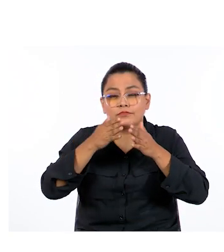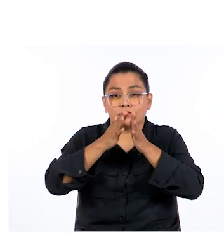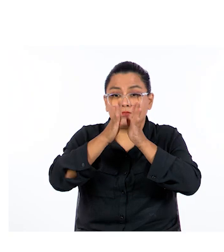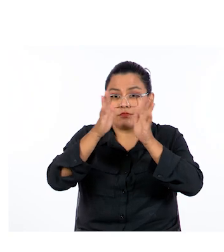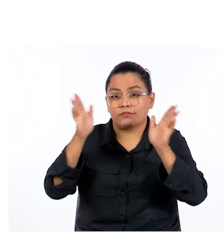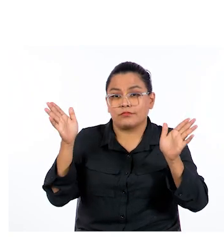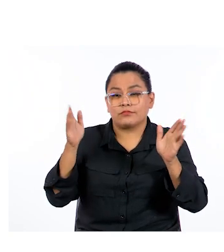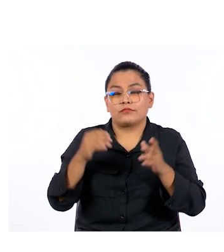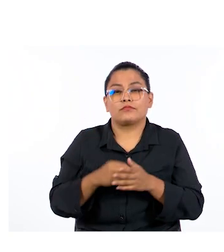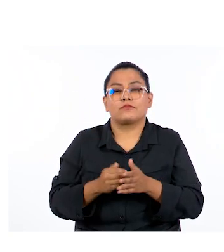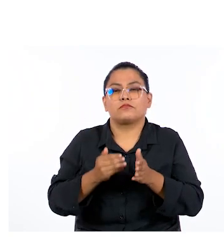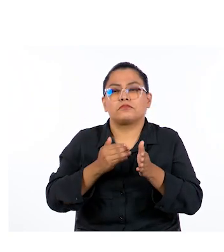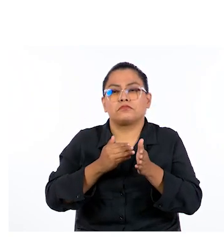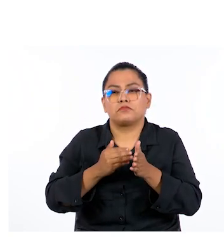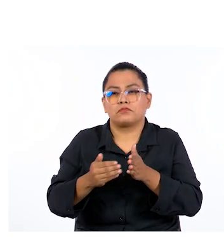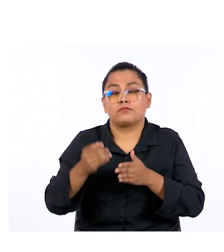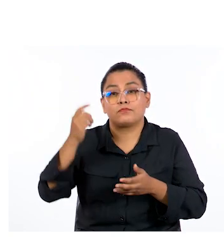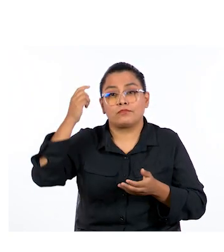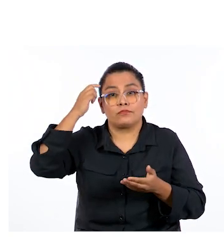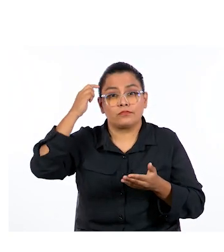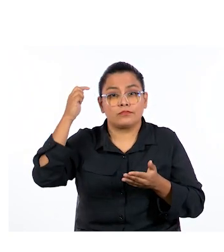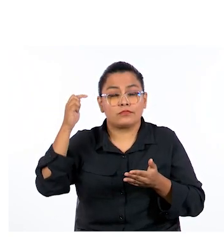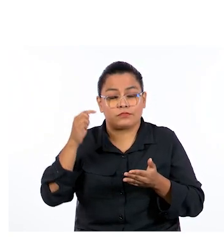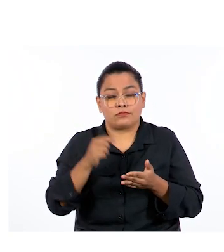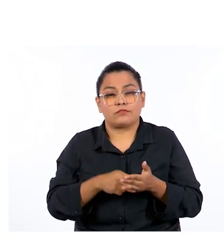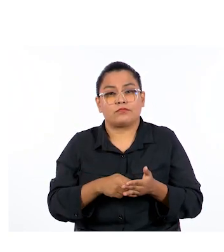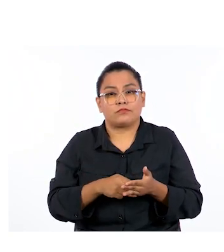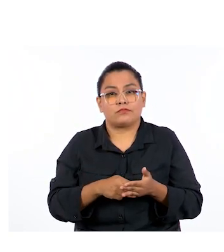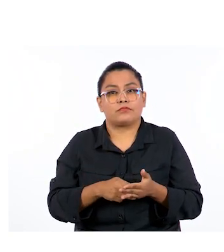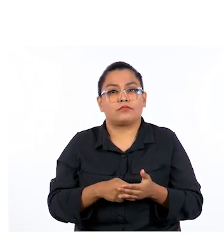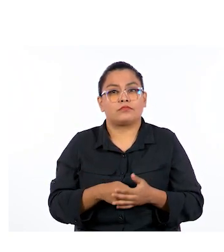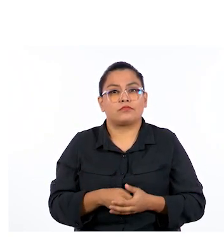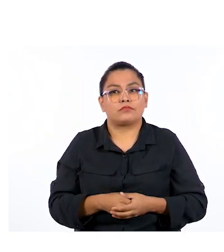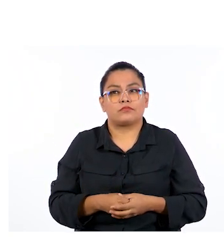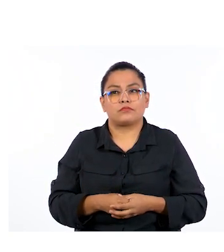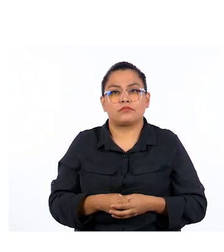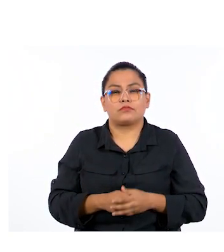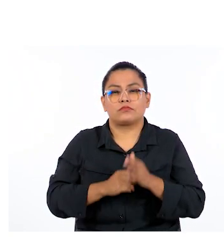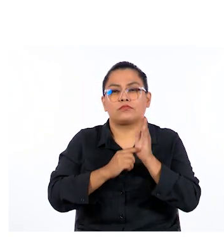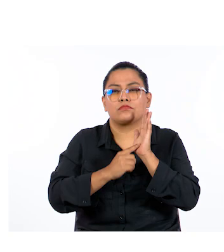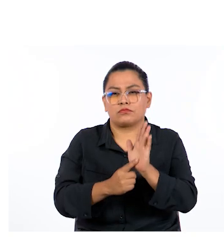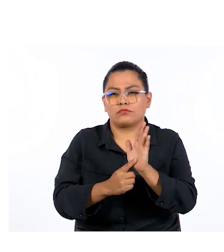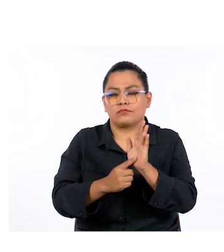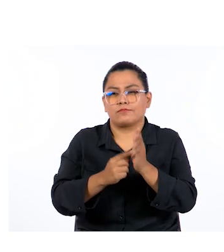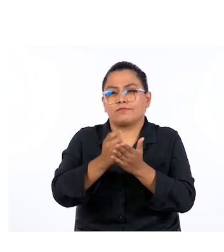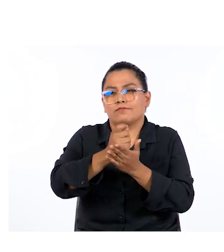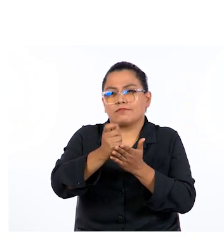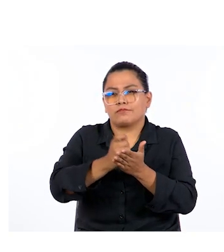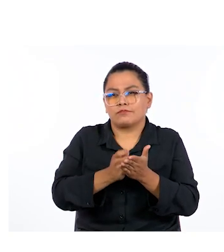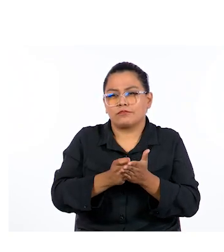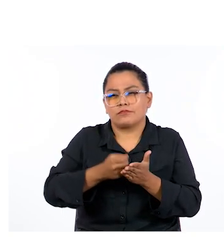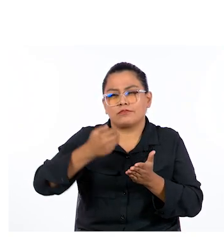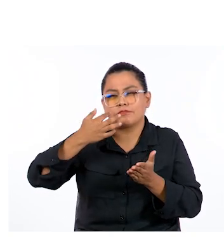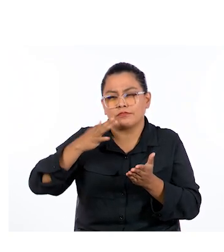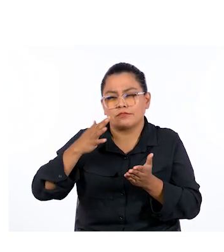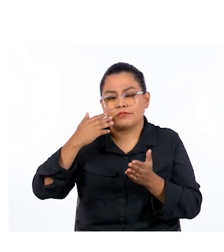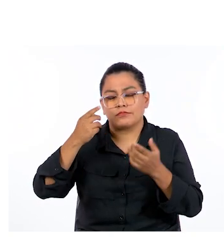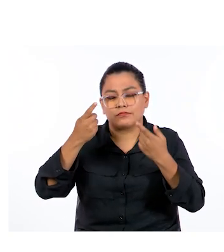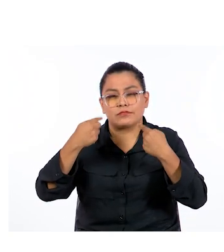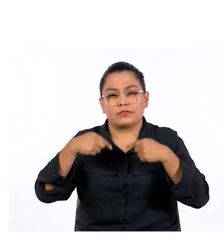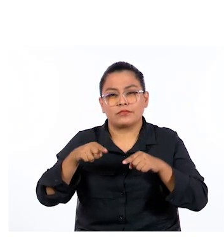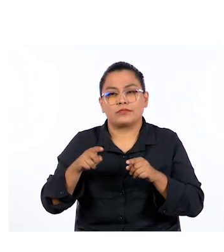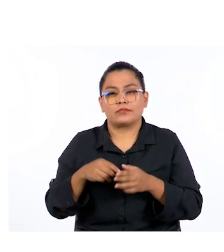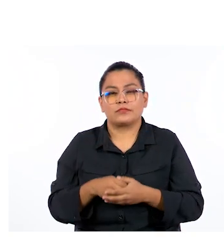indicaciones generales para el estudiantado e inicia la prueba, por lo general, con una muestra del texto en estudio en esa